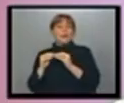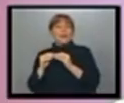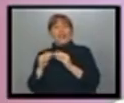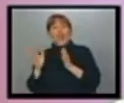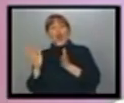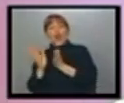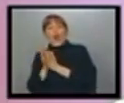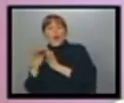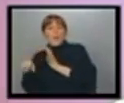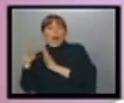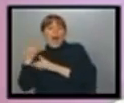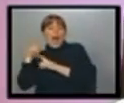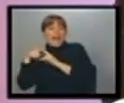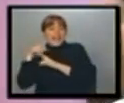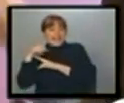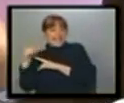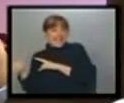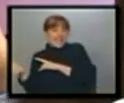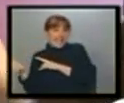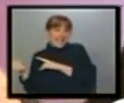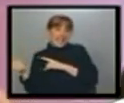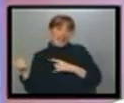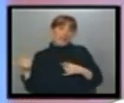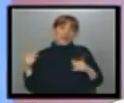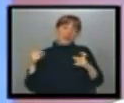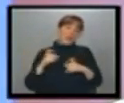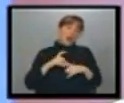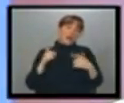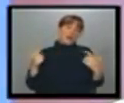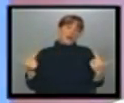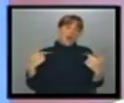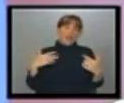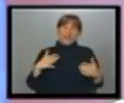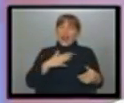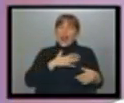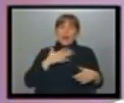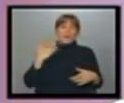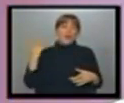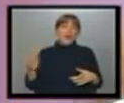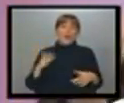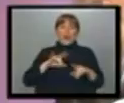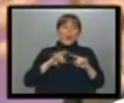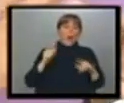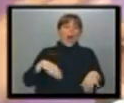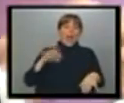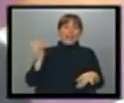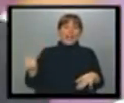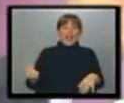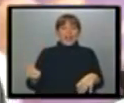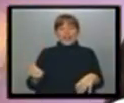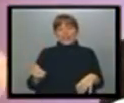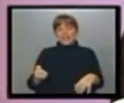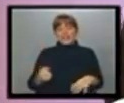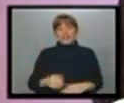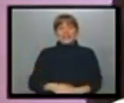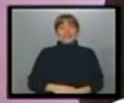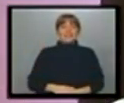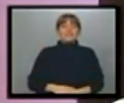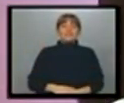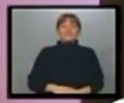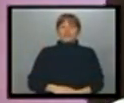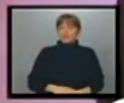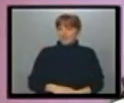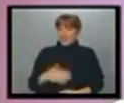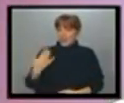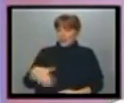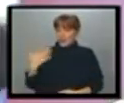con Maxi López? Por lo cual no hay ningún problema de que se haya enamorado de Wanda Nara. ¿Cuál viene amigo? Prometedor. Claro. Viene prometedor el tema Icardi